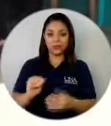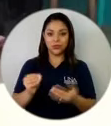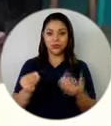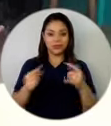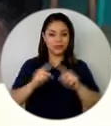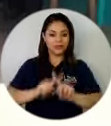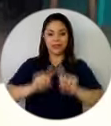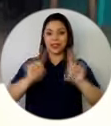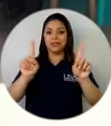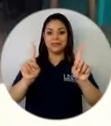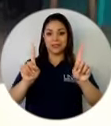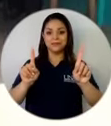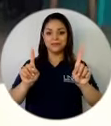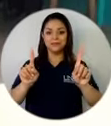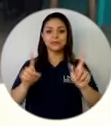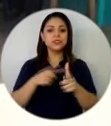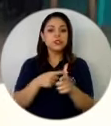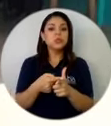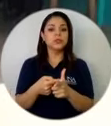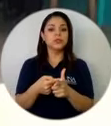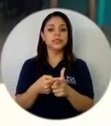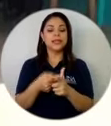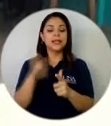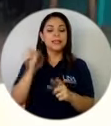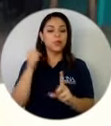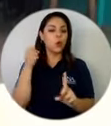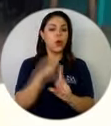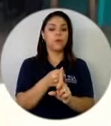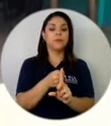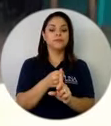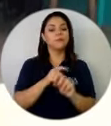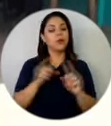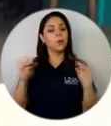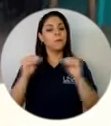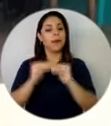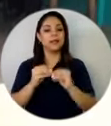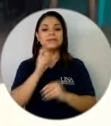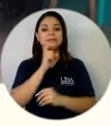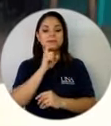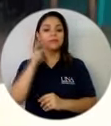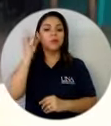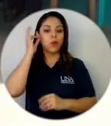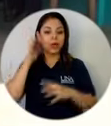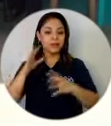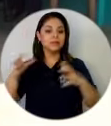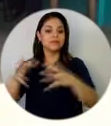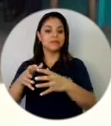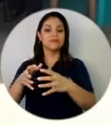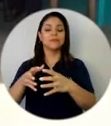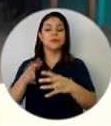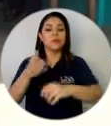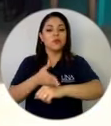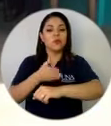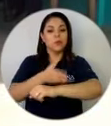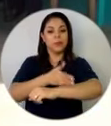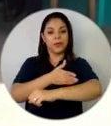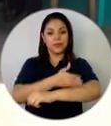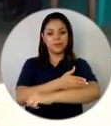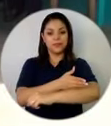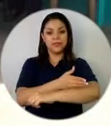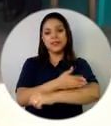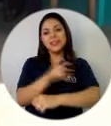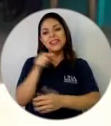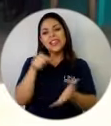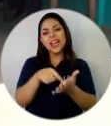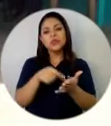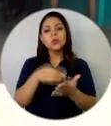Entonces, el golpe inicial es fuerte y nos cuesta más recuperarnos, y eso tiene que ver un poco con esos roles,